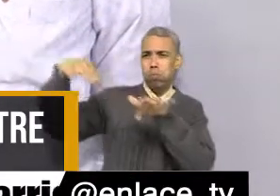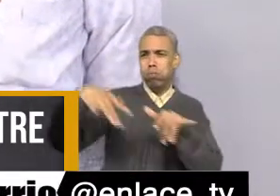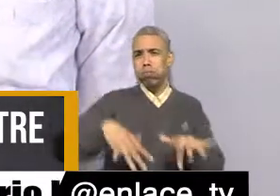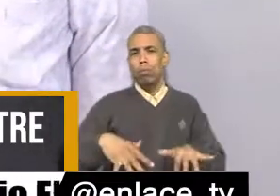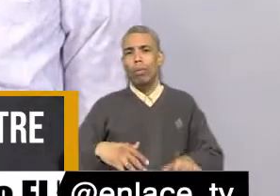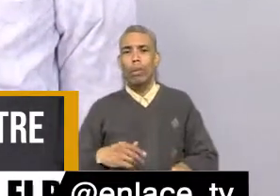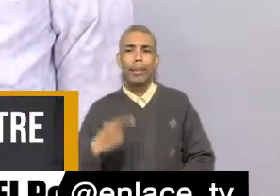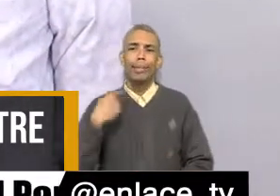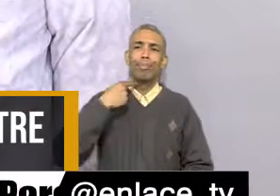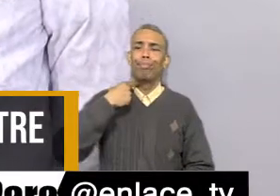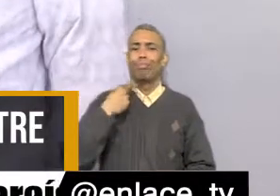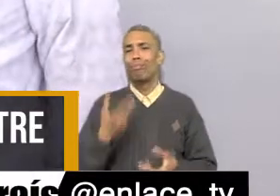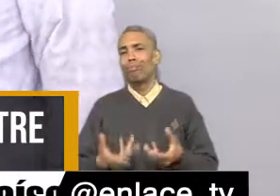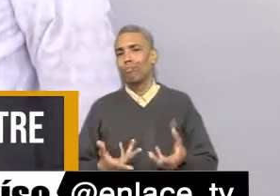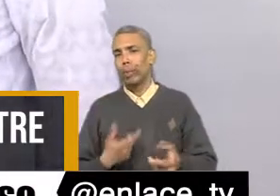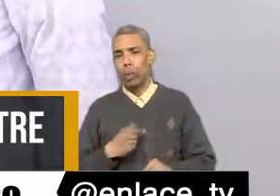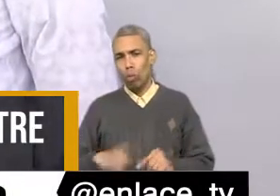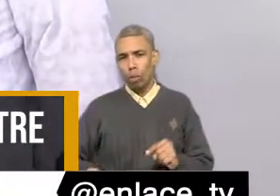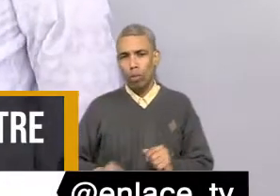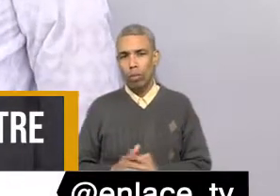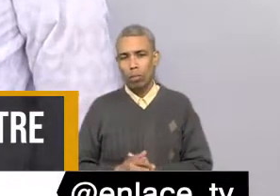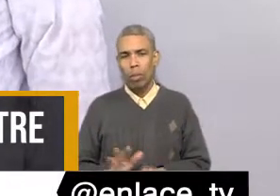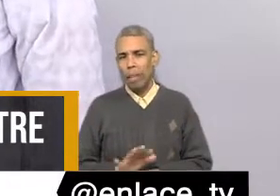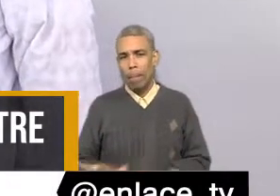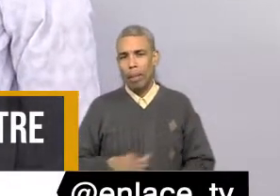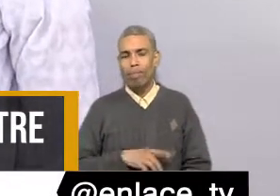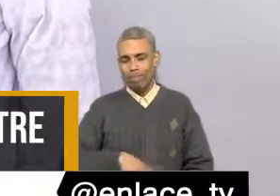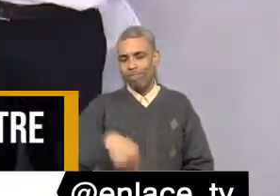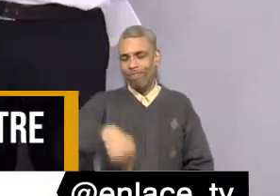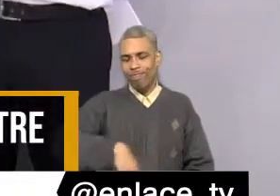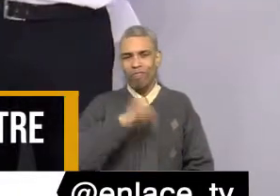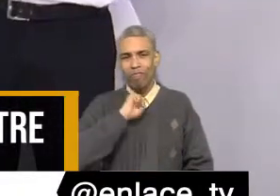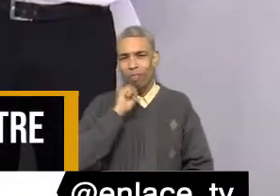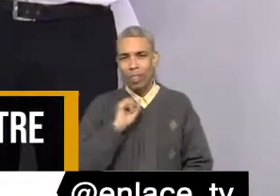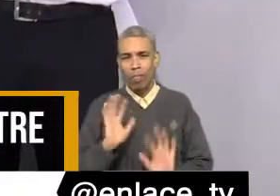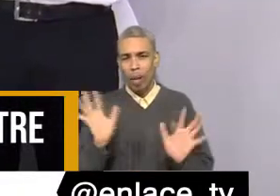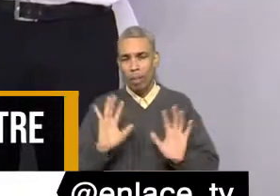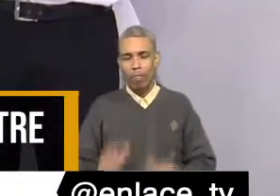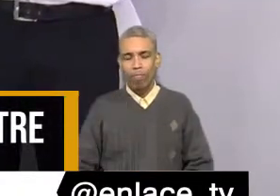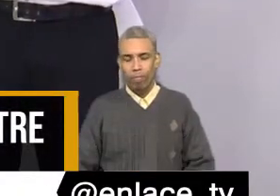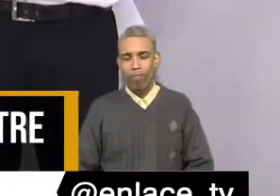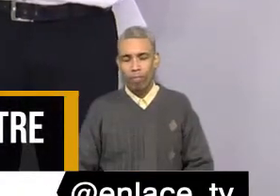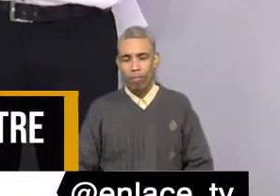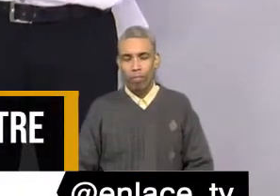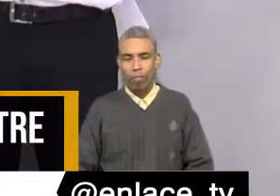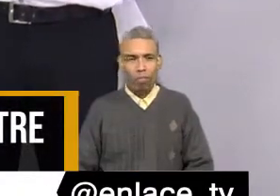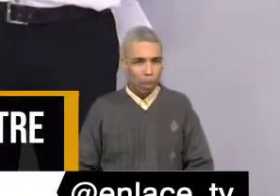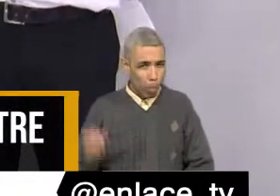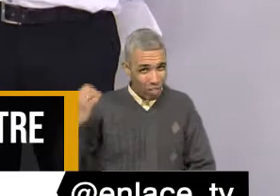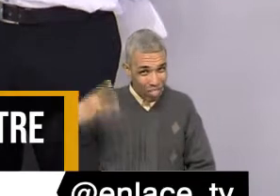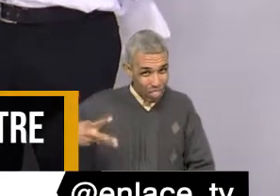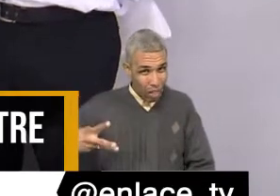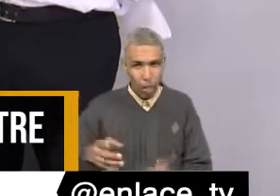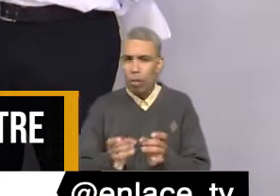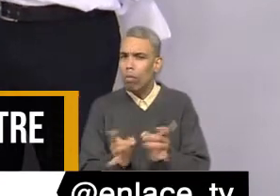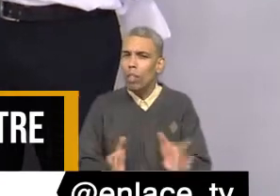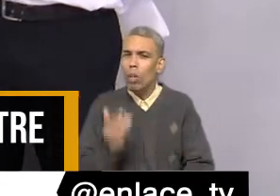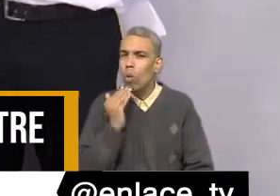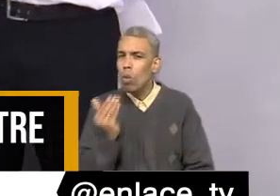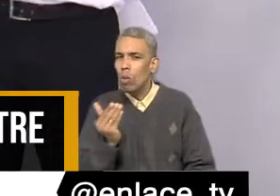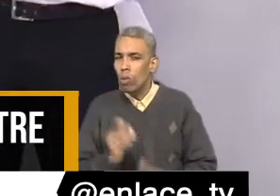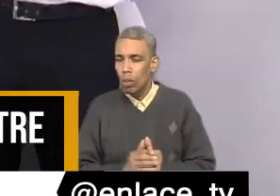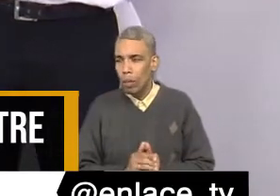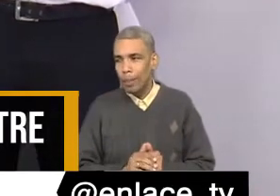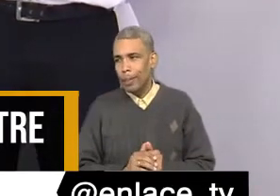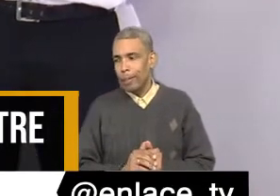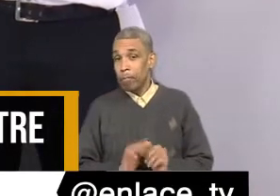pero sí solamente participaron de acá, de Barranca. Perfecto. ¿Se tiene fecha para la tercera? Por ahora no tenemos fecha, tenemos una fecha